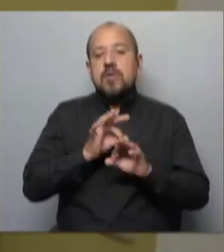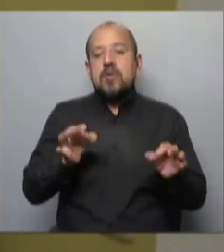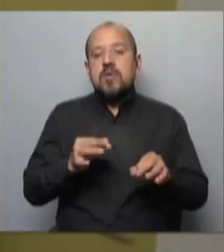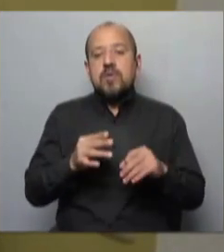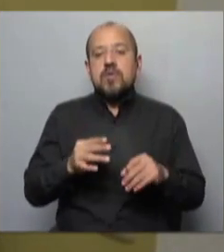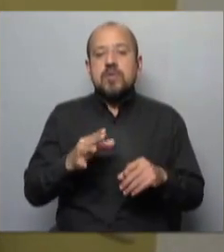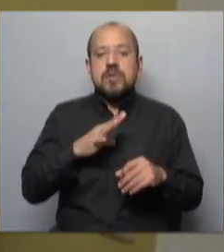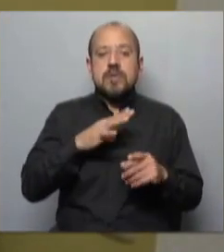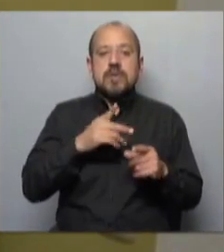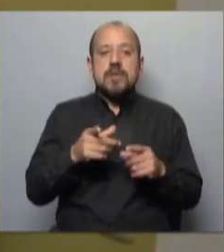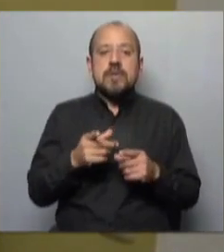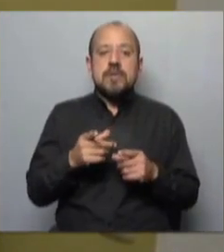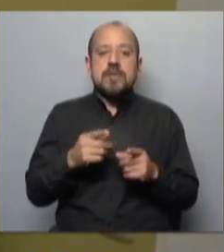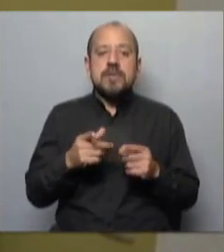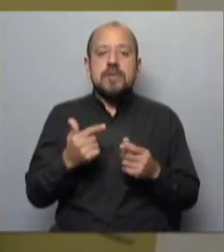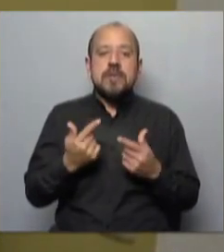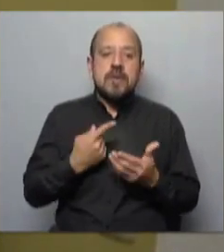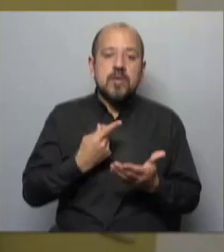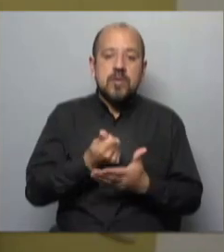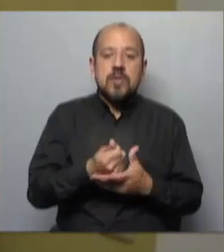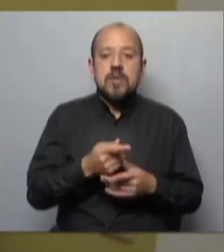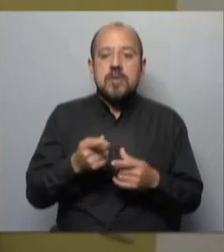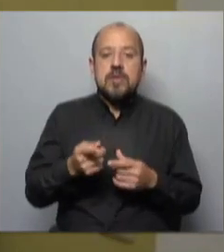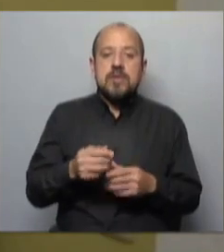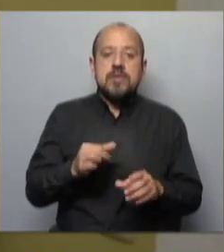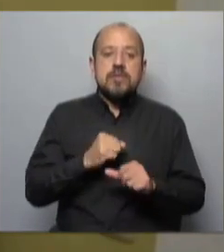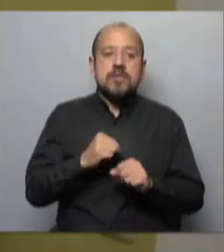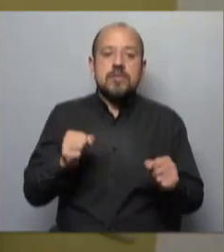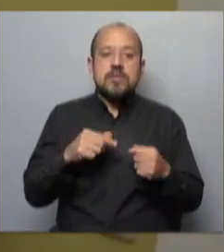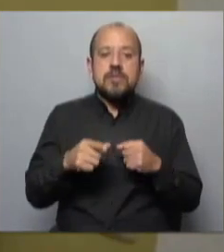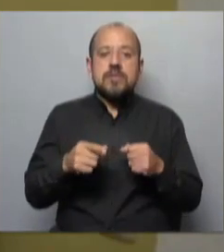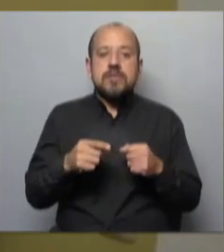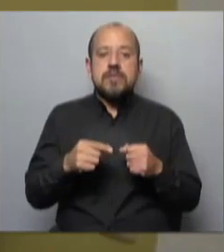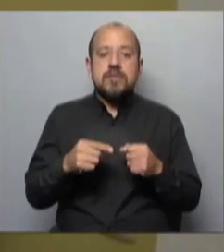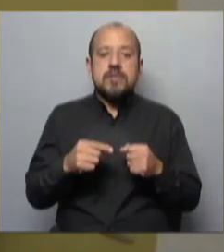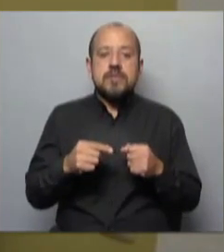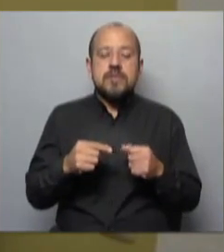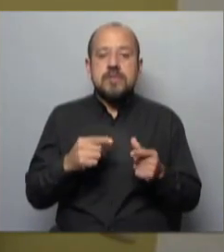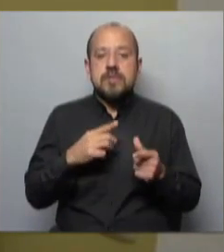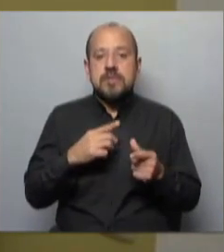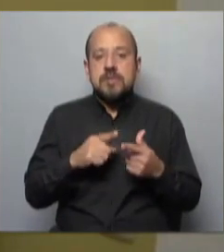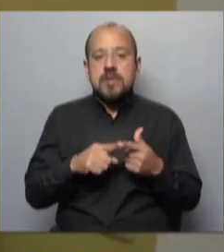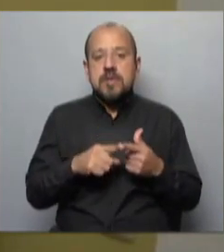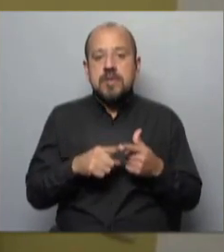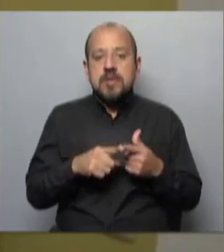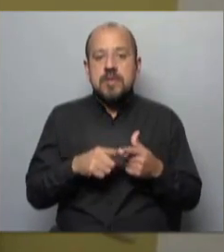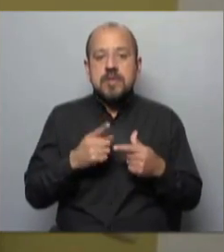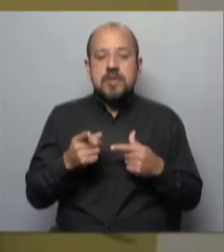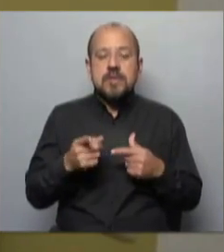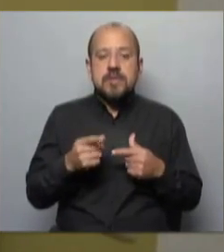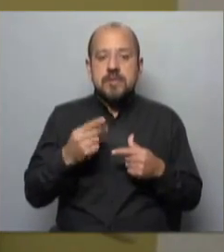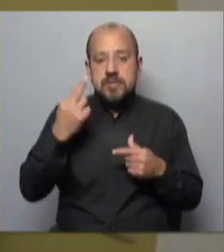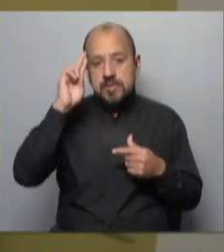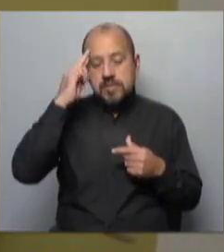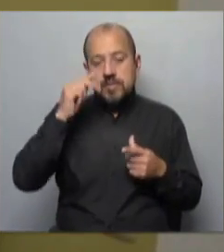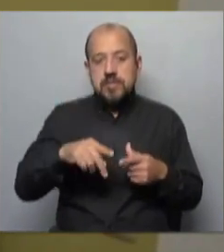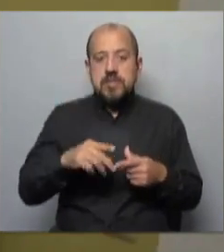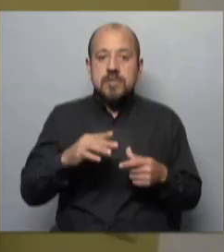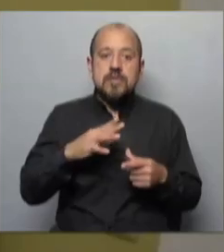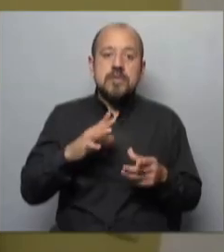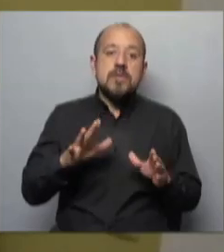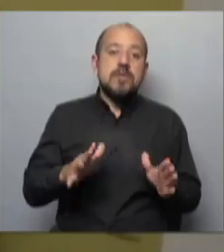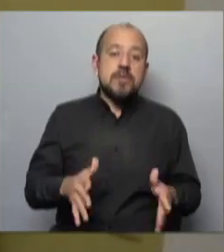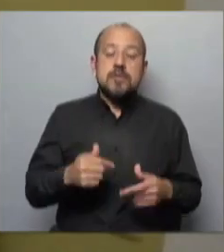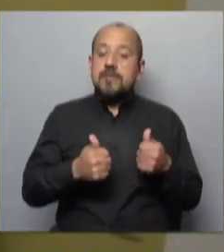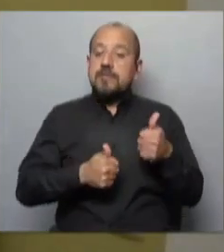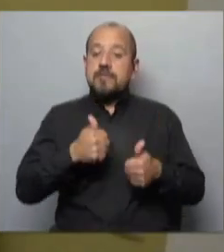si se permite la compra éste pudieran entrar al mercado uruguayo y ya sería